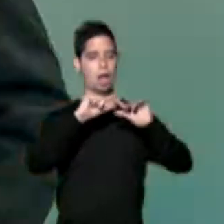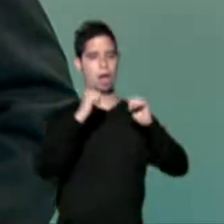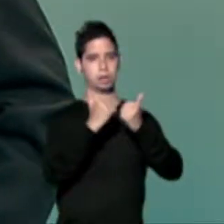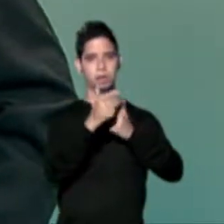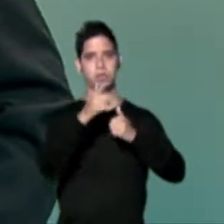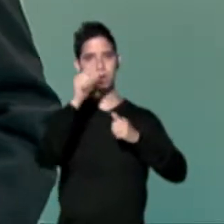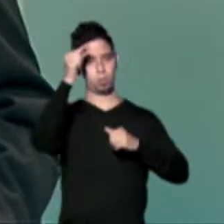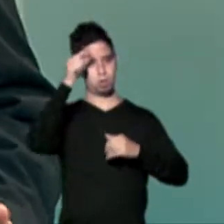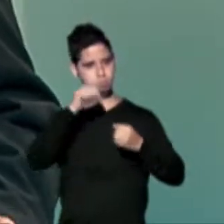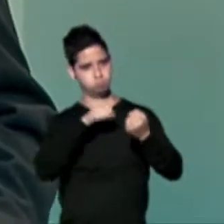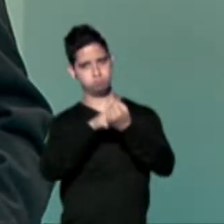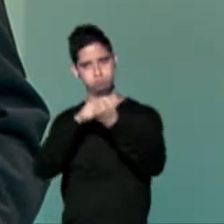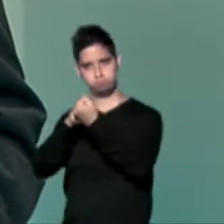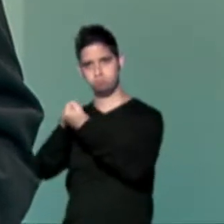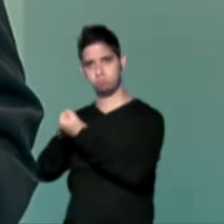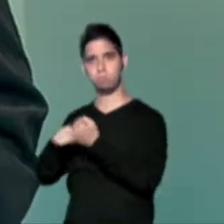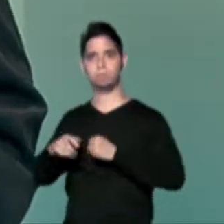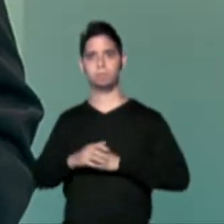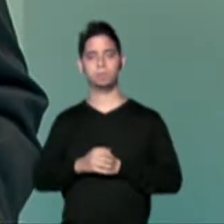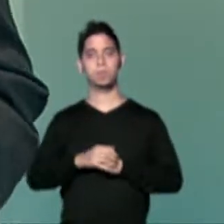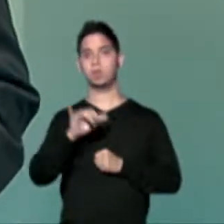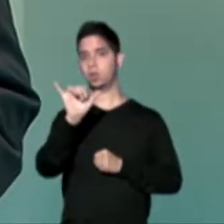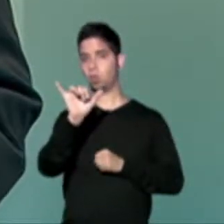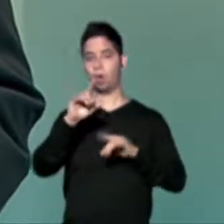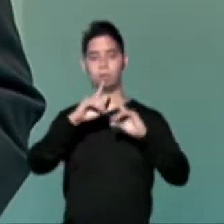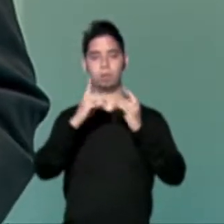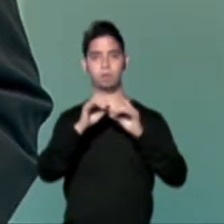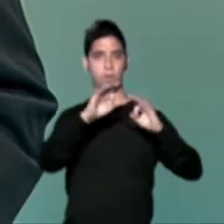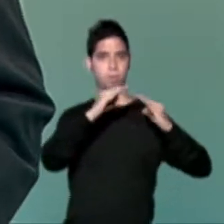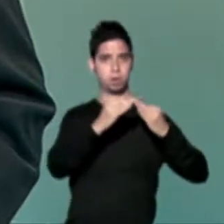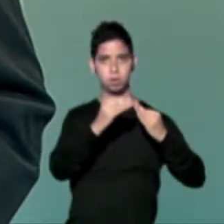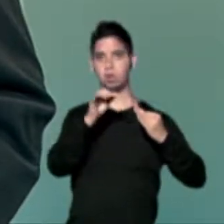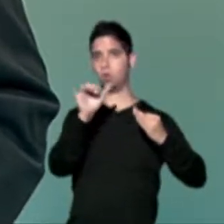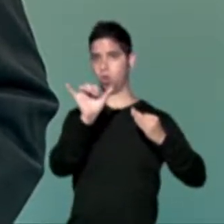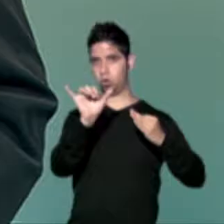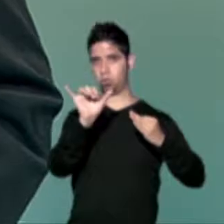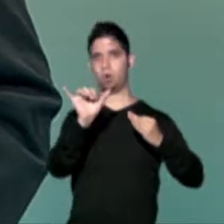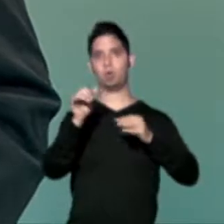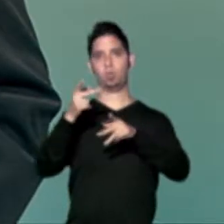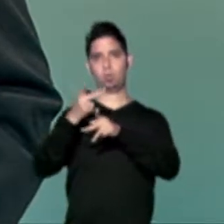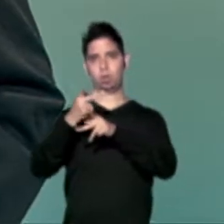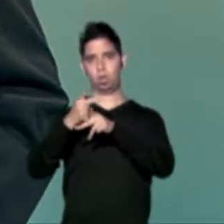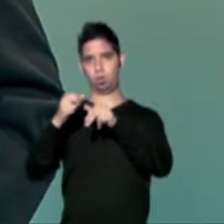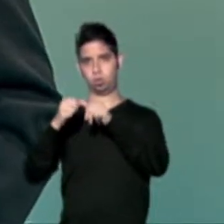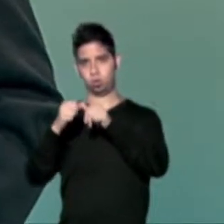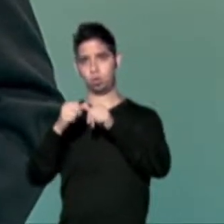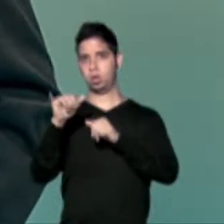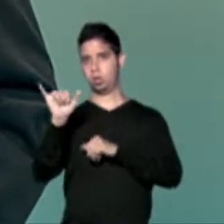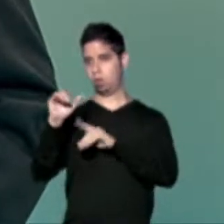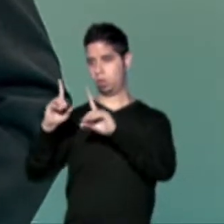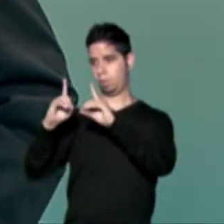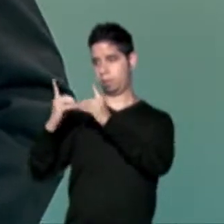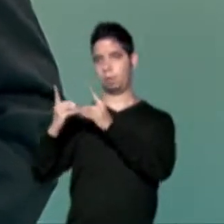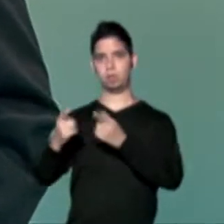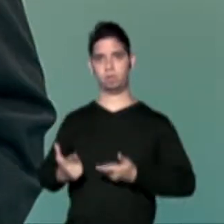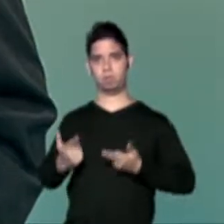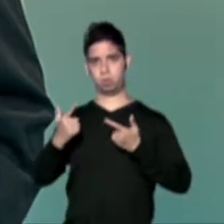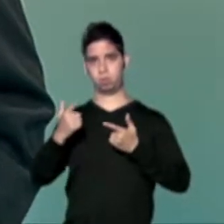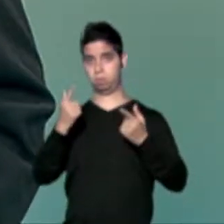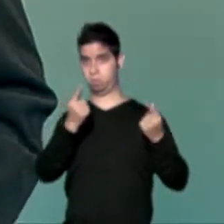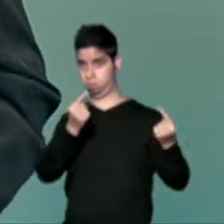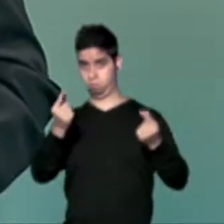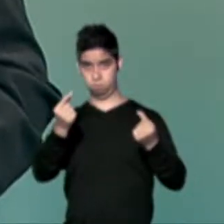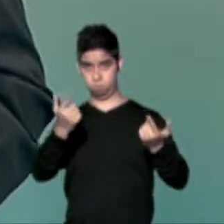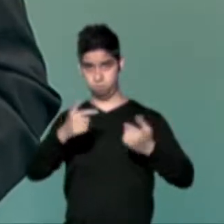gubernamentales. En otras notas, el Departamento de la Familia, junto a los sistemas de cuidado continuo y el Departamento de la Vivienda, se disponen a